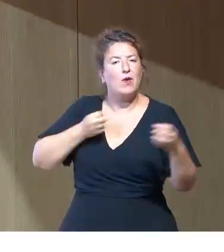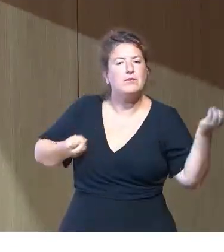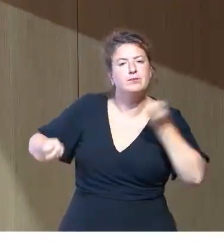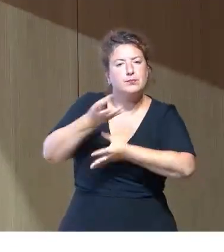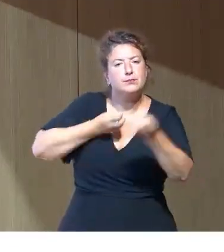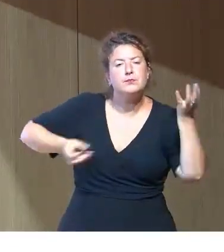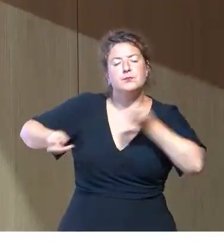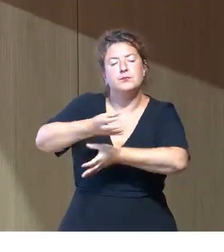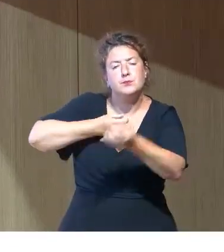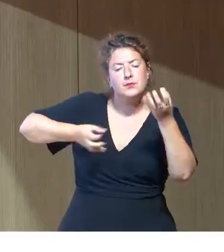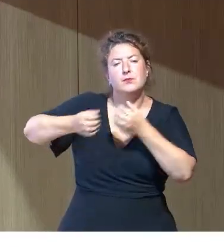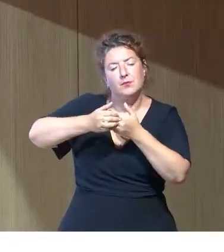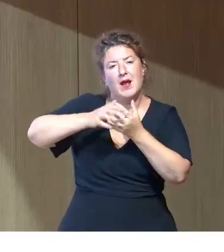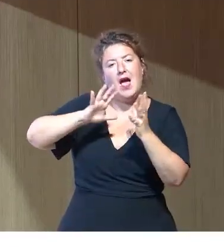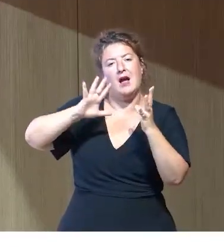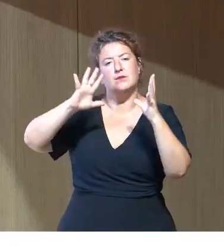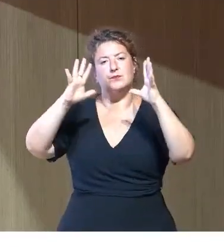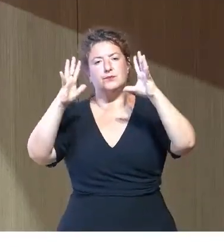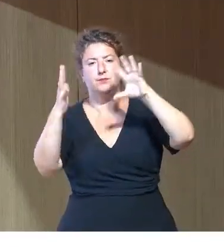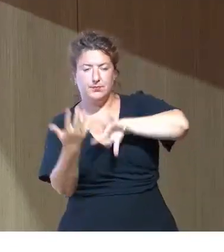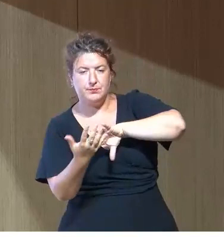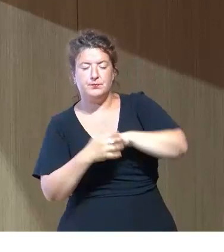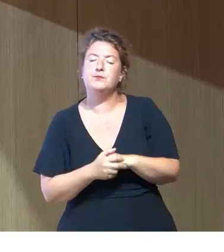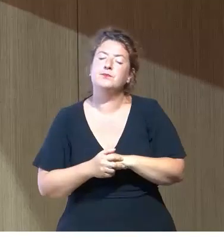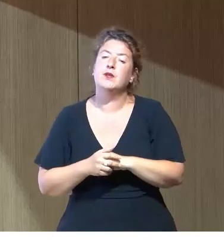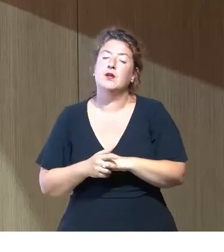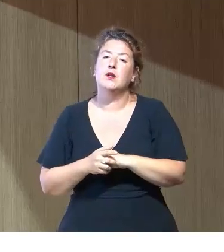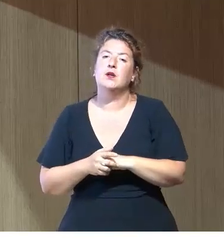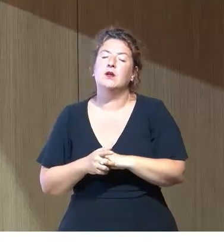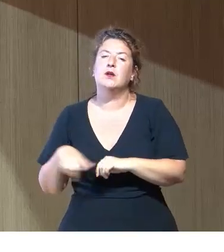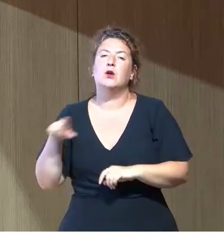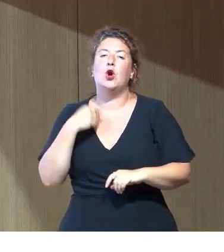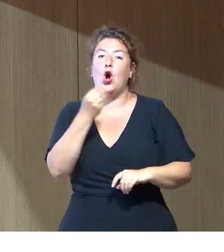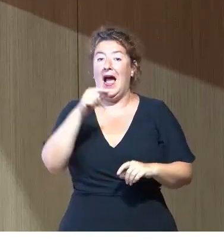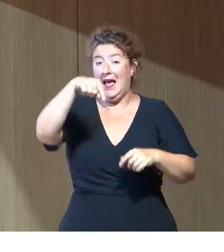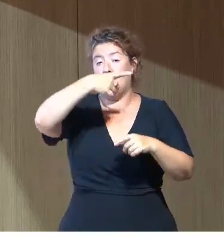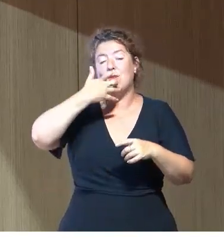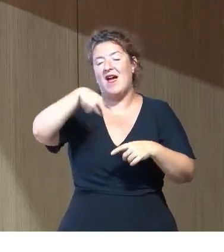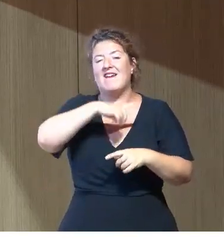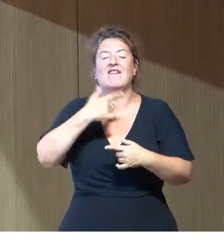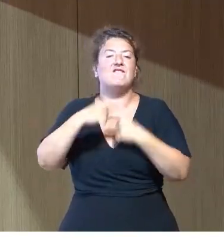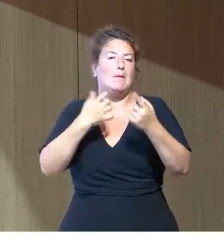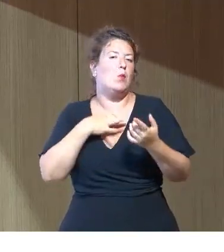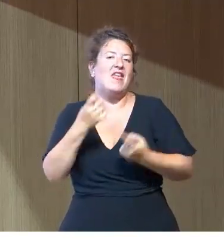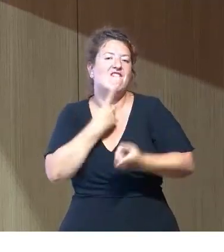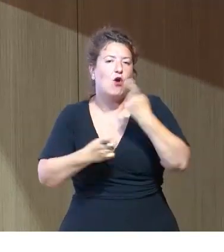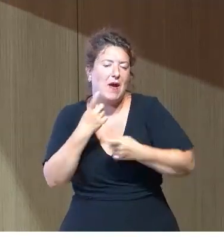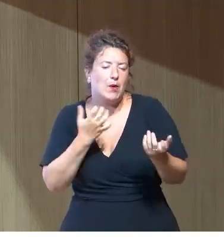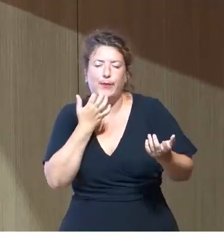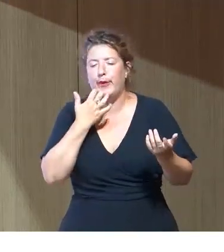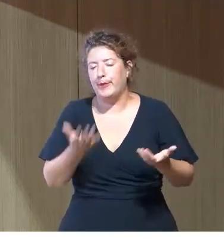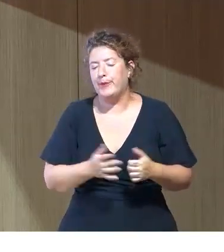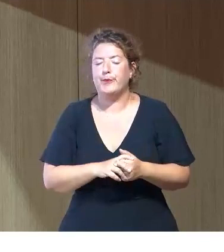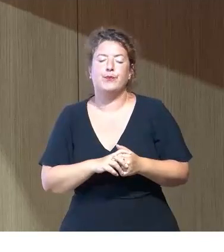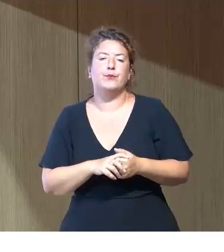ir generando ese cambio y esa transformación en la comunidad joven las familias pueden encontrar información de todo tipo o sea pueden encontrar